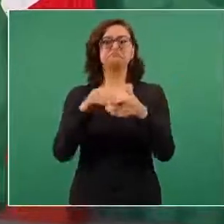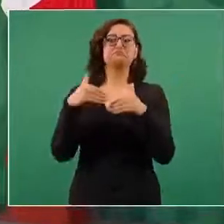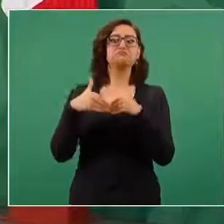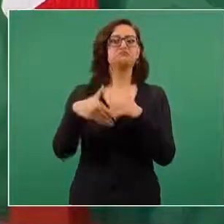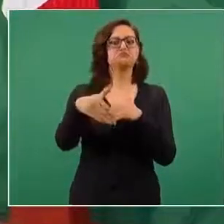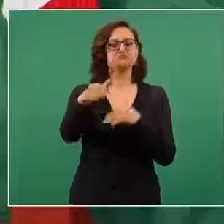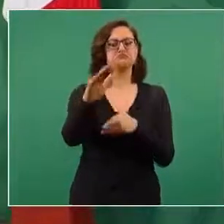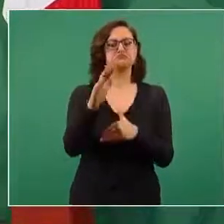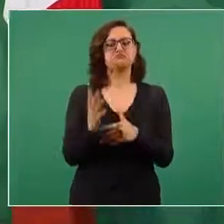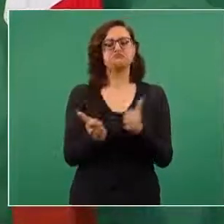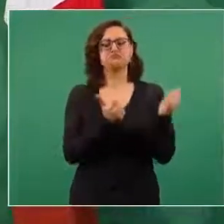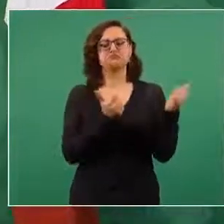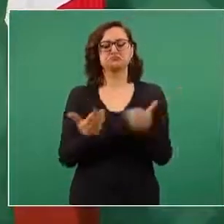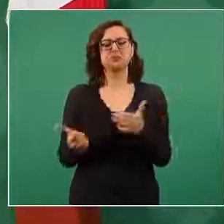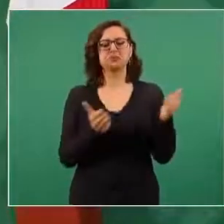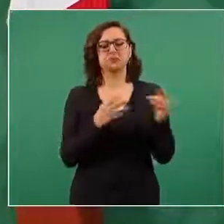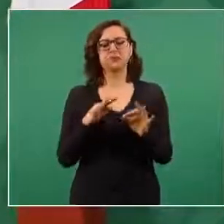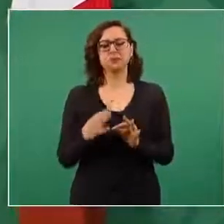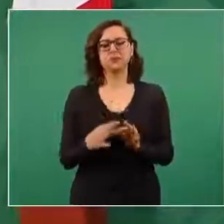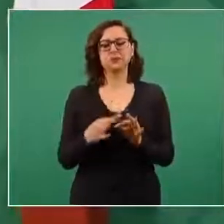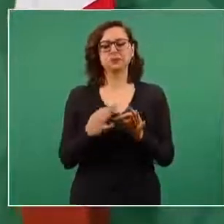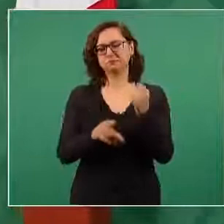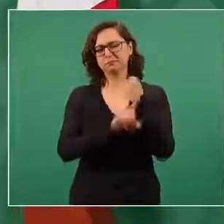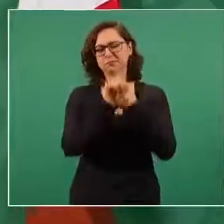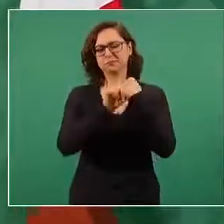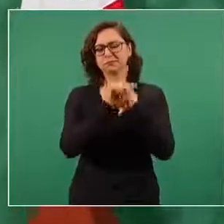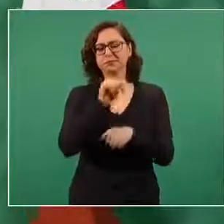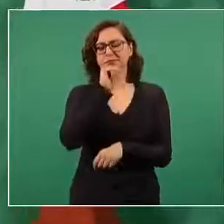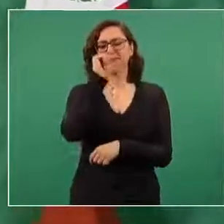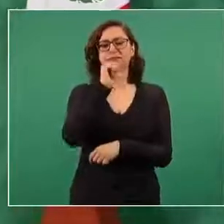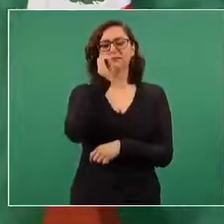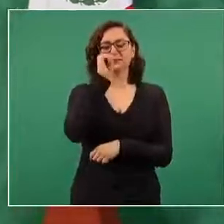futuro. Hablaba yo del apoyo